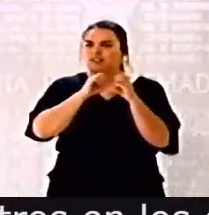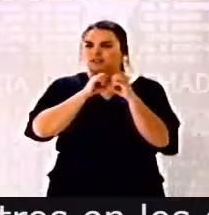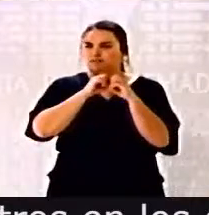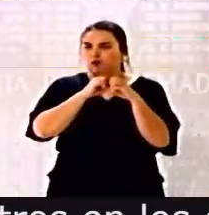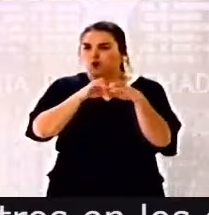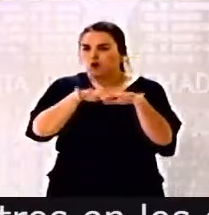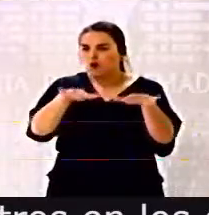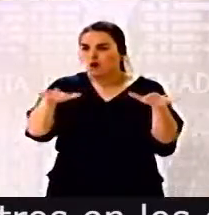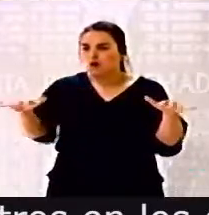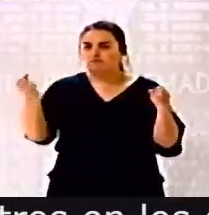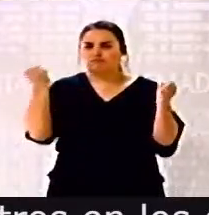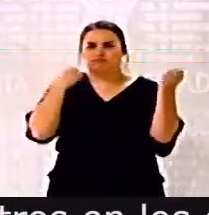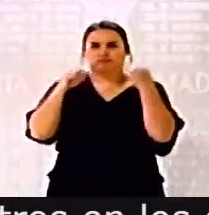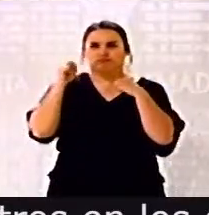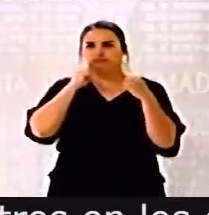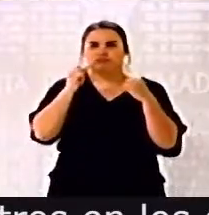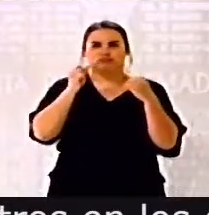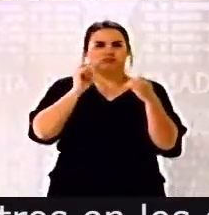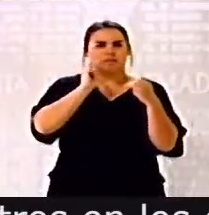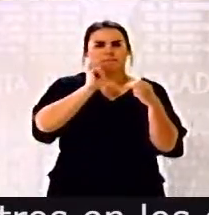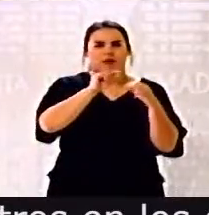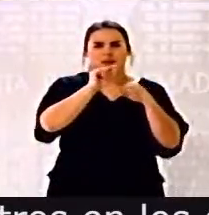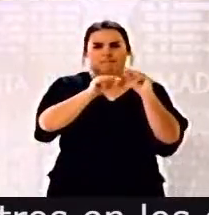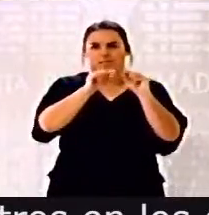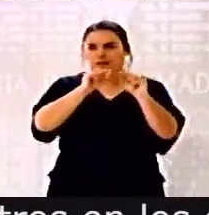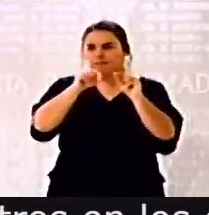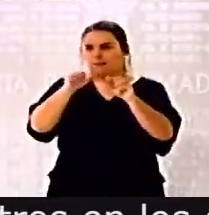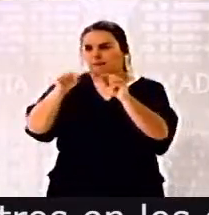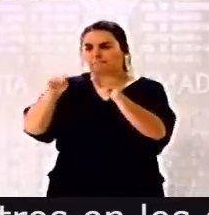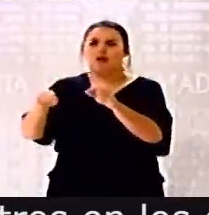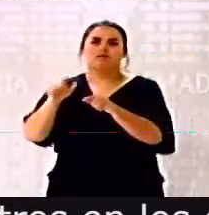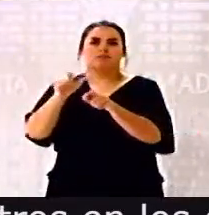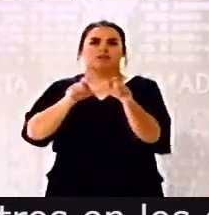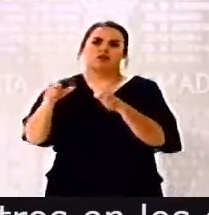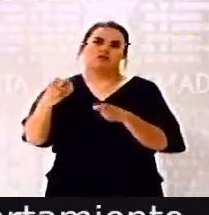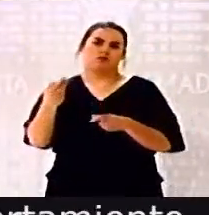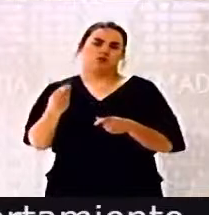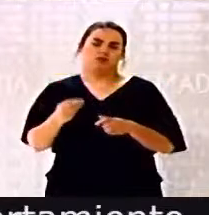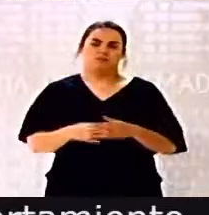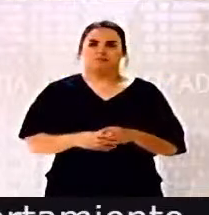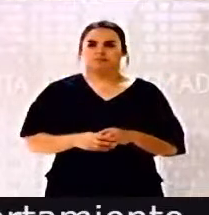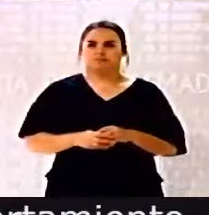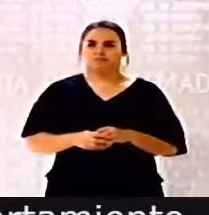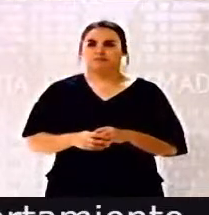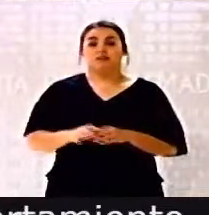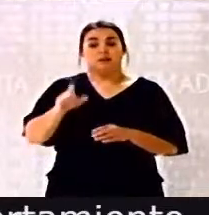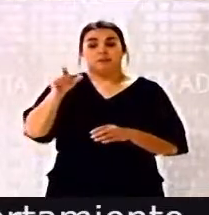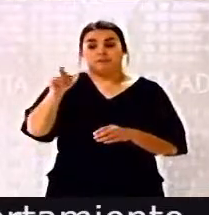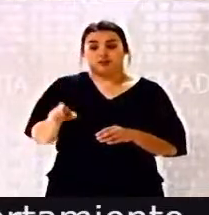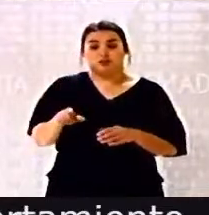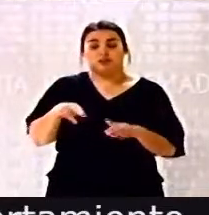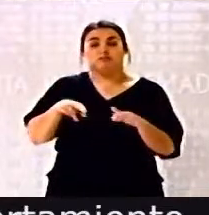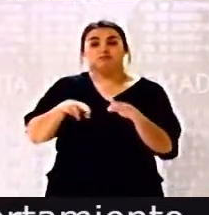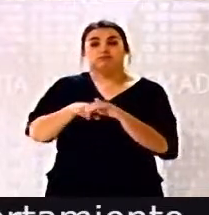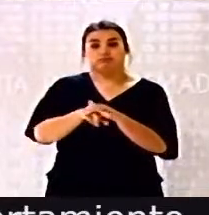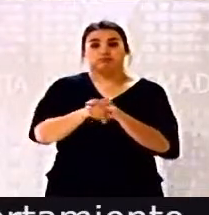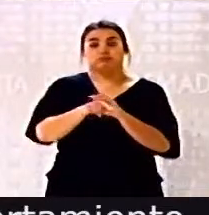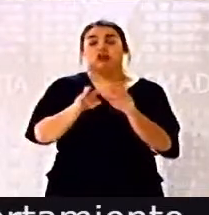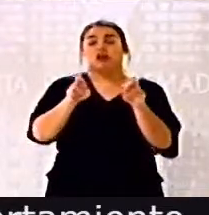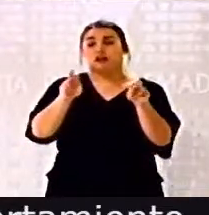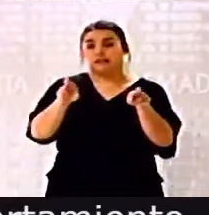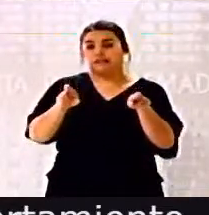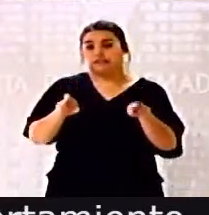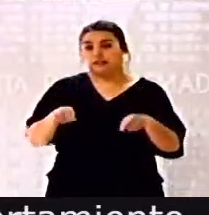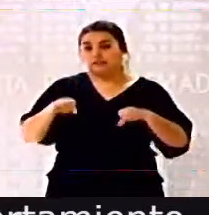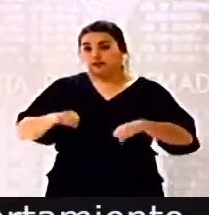ha tenido un comportamiento muy agresivo con nuestras personas de edad. Son las personas que están allí ingresadas en los centros de